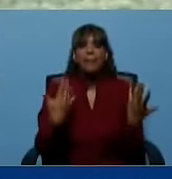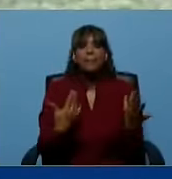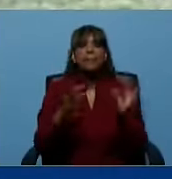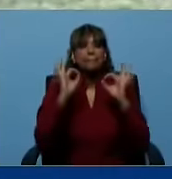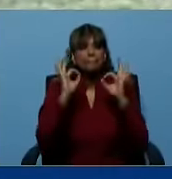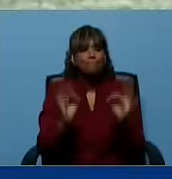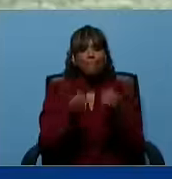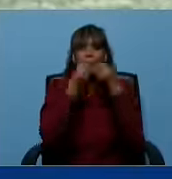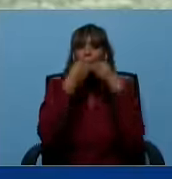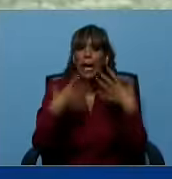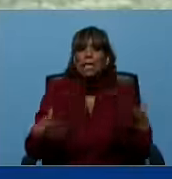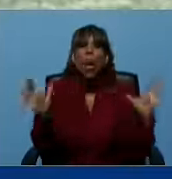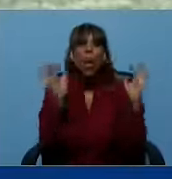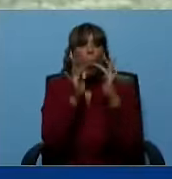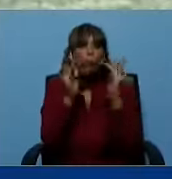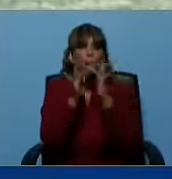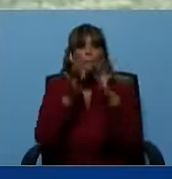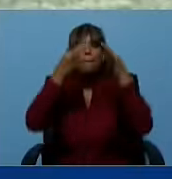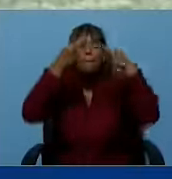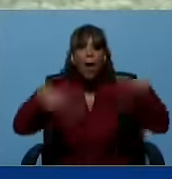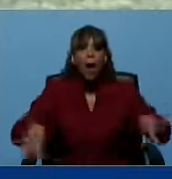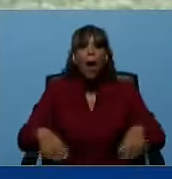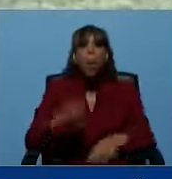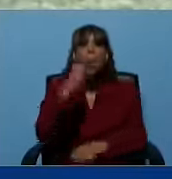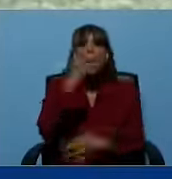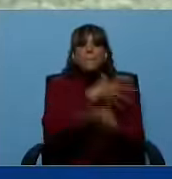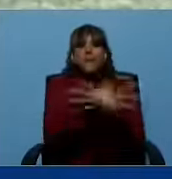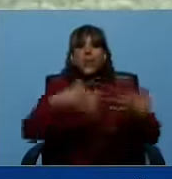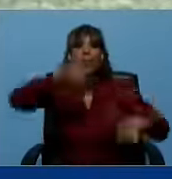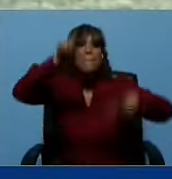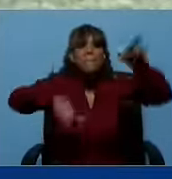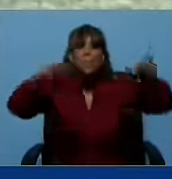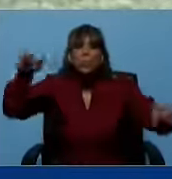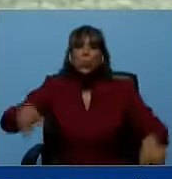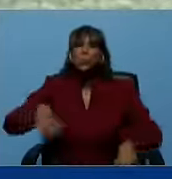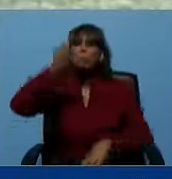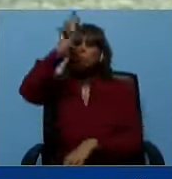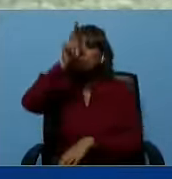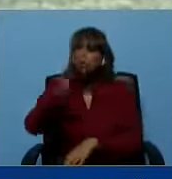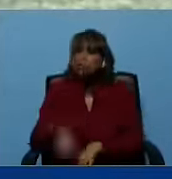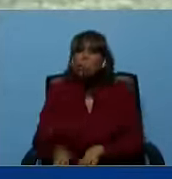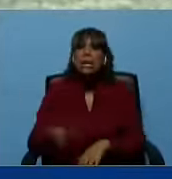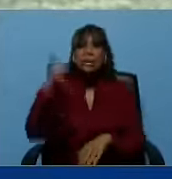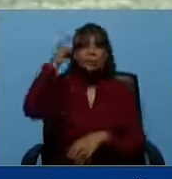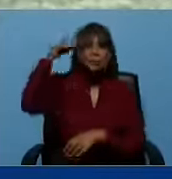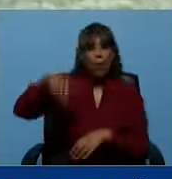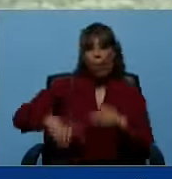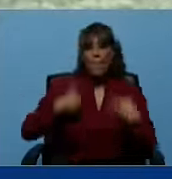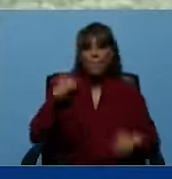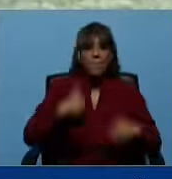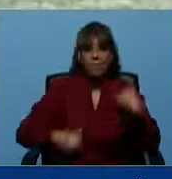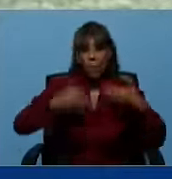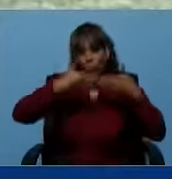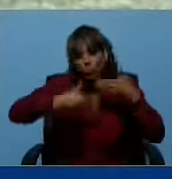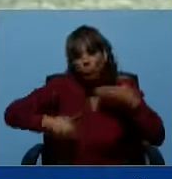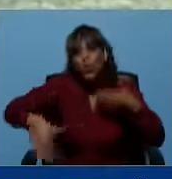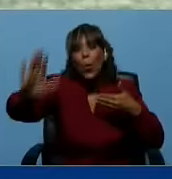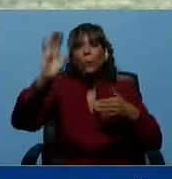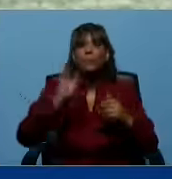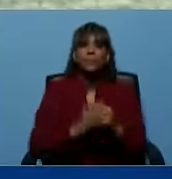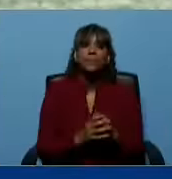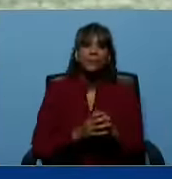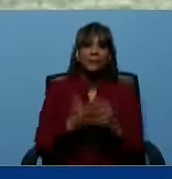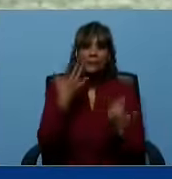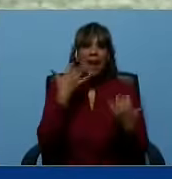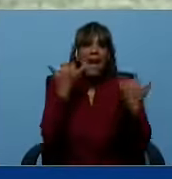ecológicos que van a beneficiar a más de 1 millón de usuarios y usuarias a partir de ahora. Uno lo